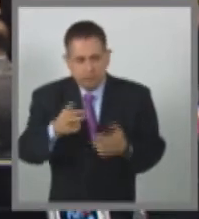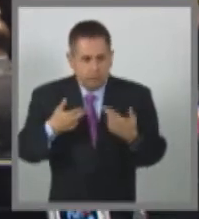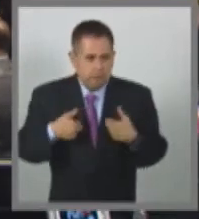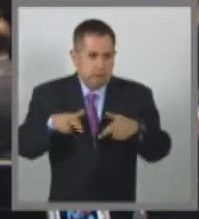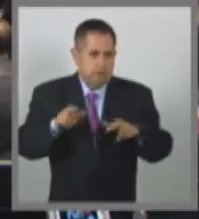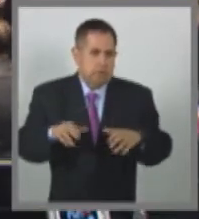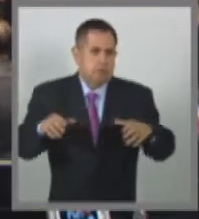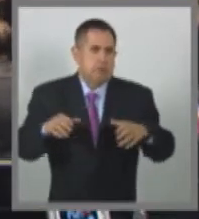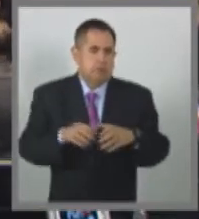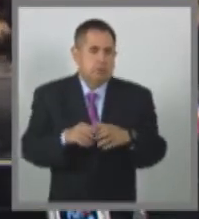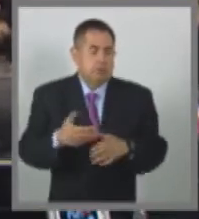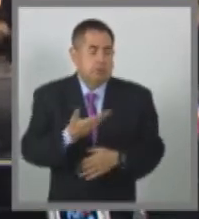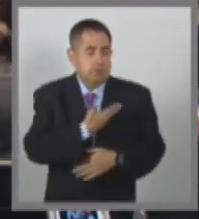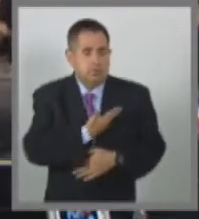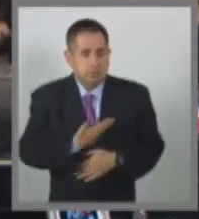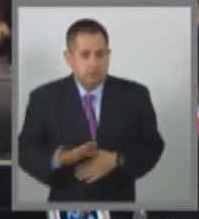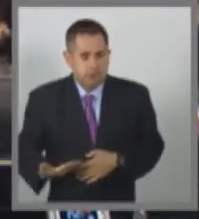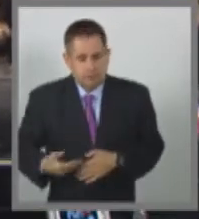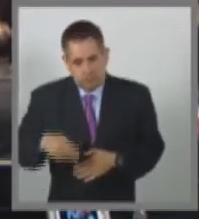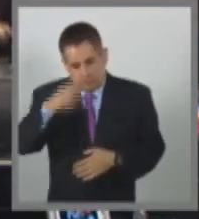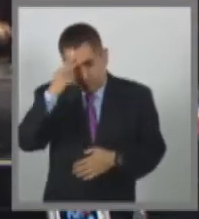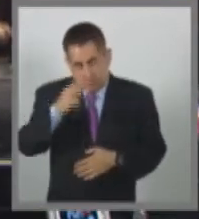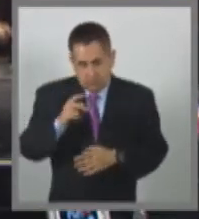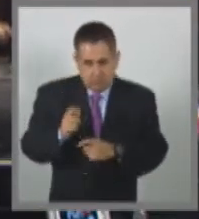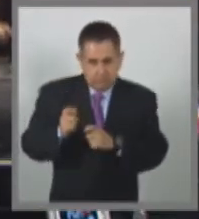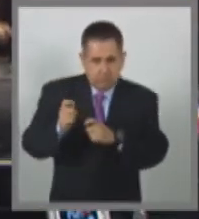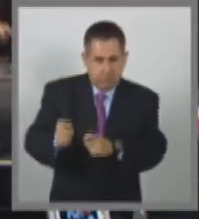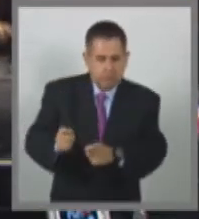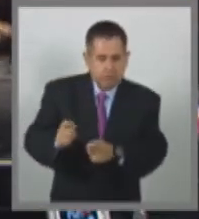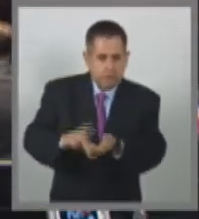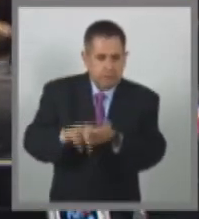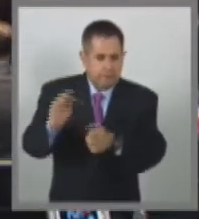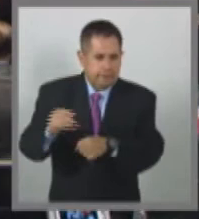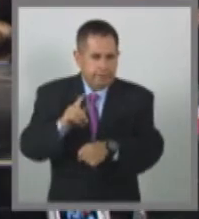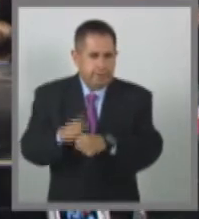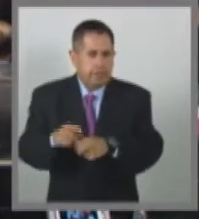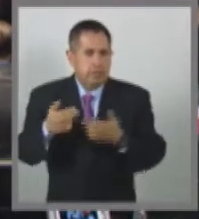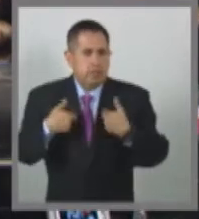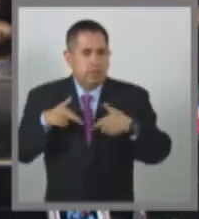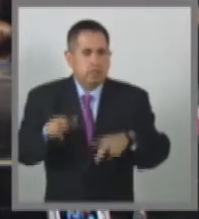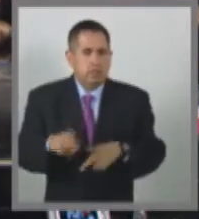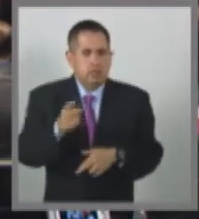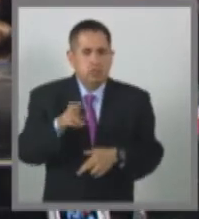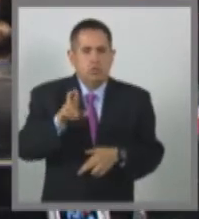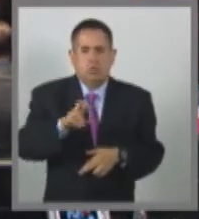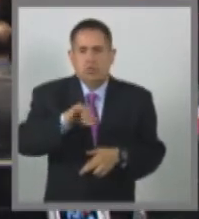senador. Senador, ¿nos pueden llegar una foto antes de empezar? Una foto. ¿Una foto?